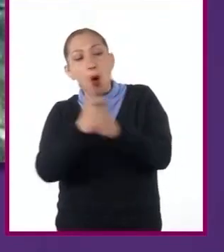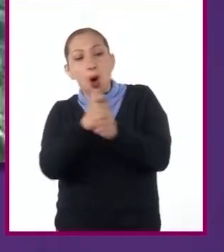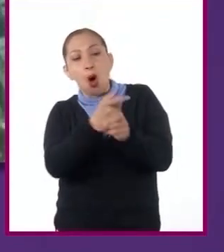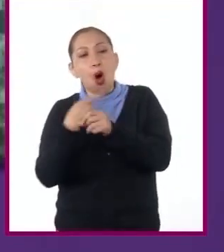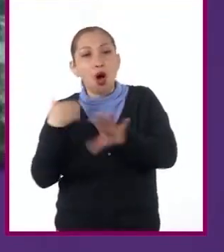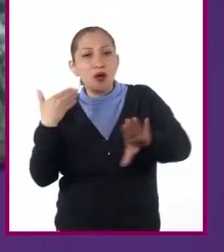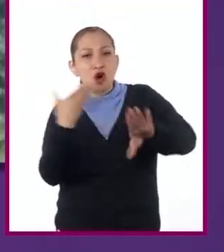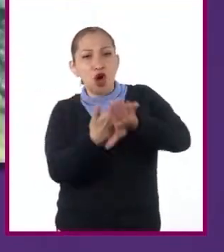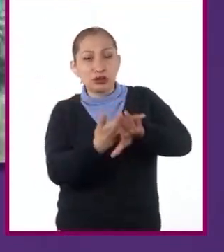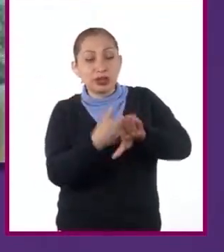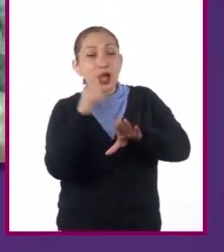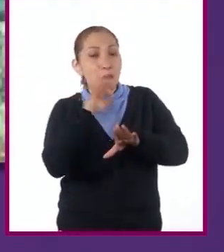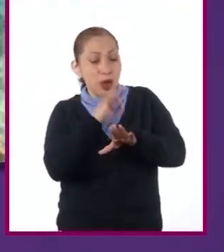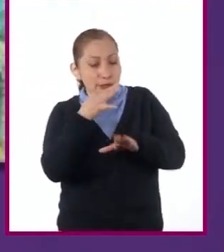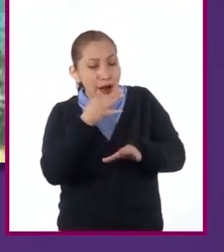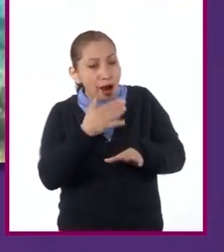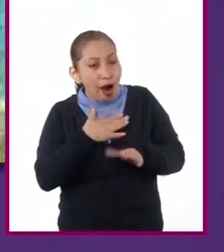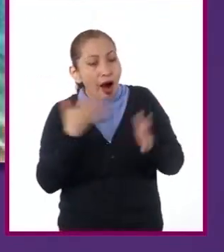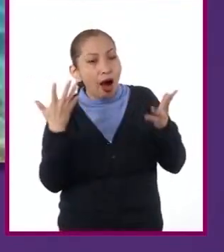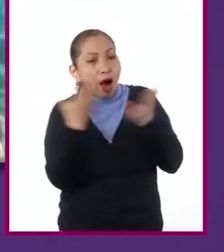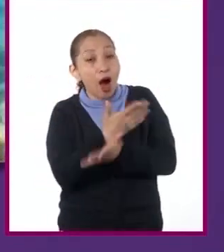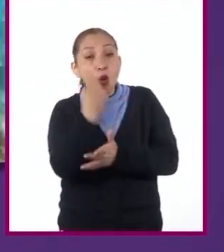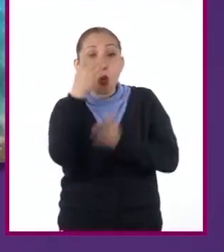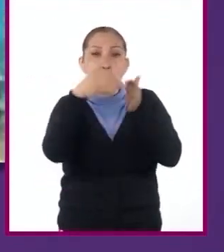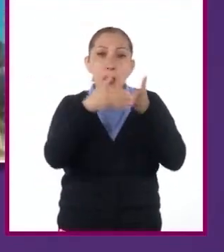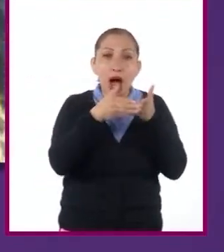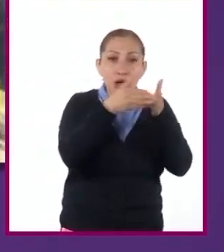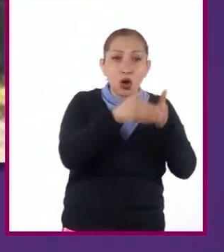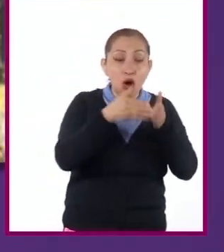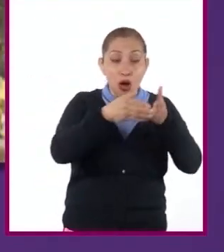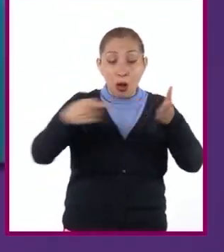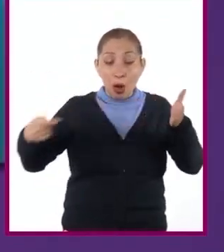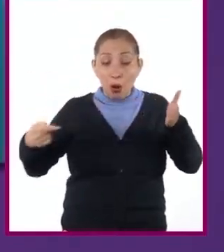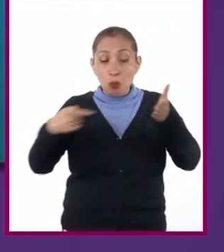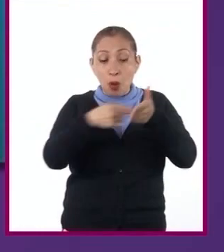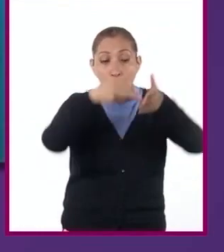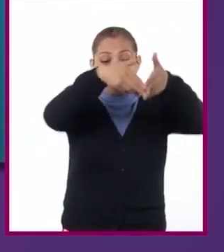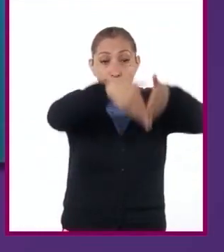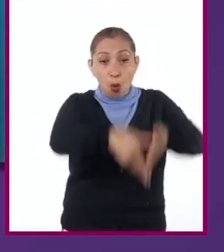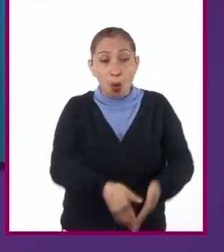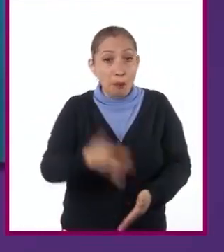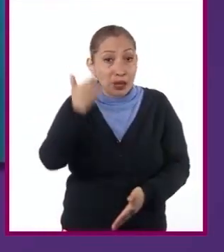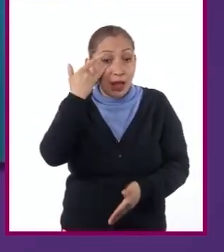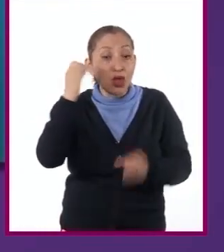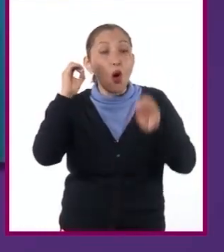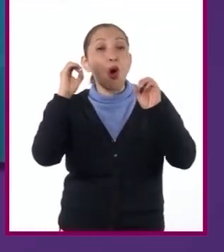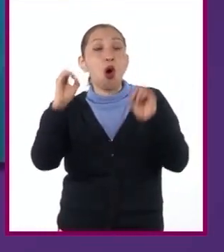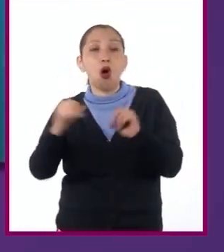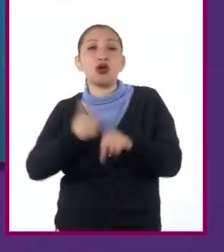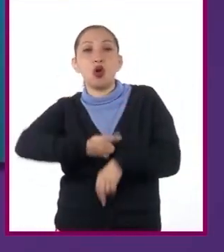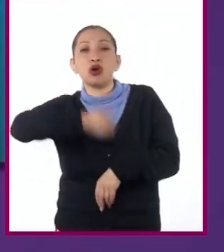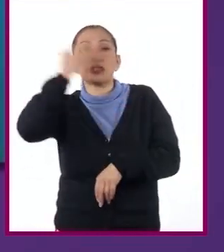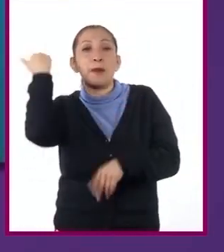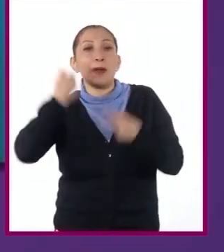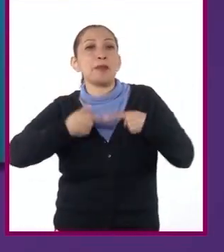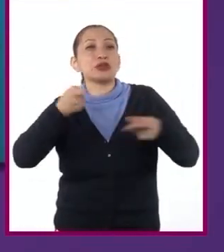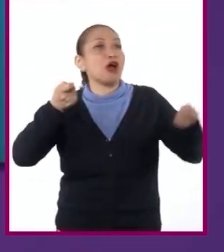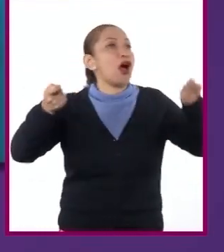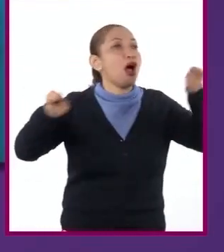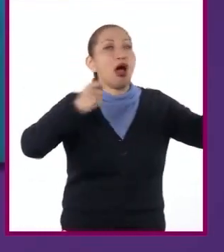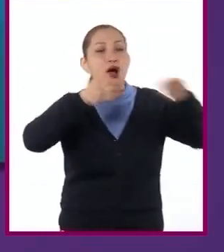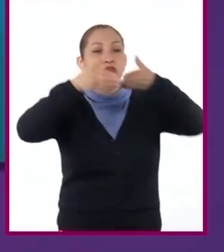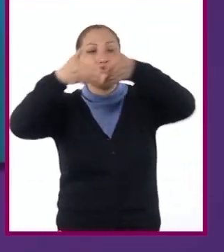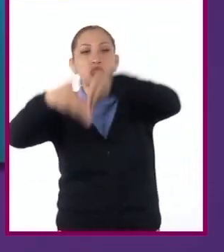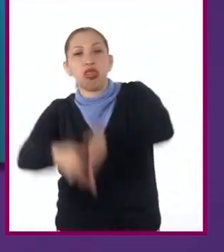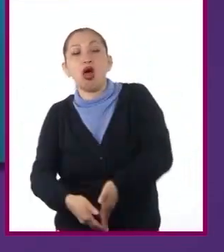enemigos y pueden darnos a conocer si un barco fue hundido por un asalto pirata, por la inexperiencia de la tripulación a bordo